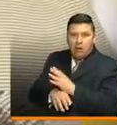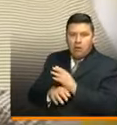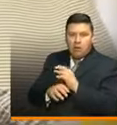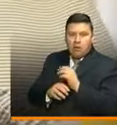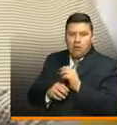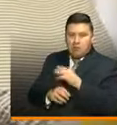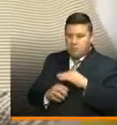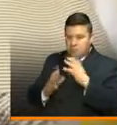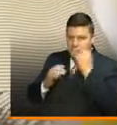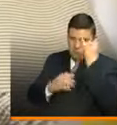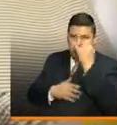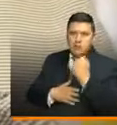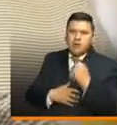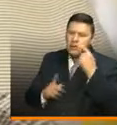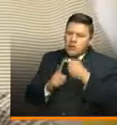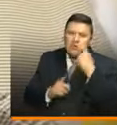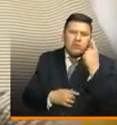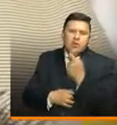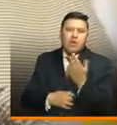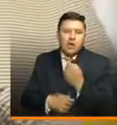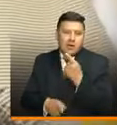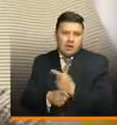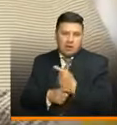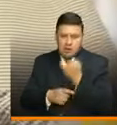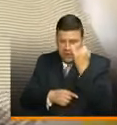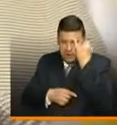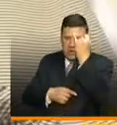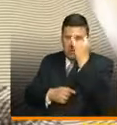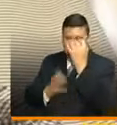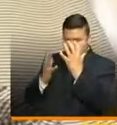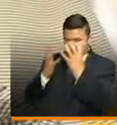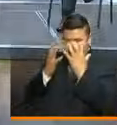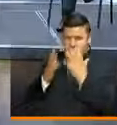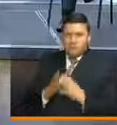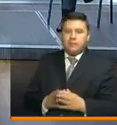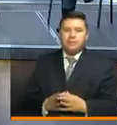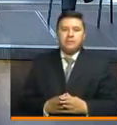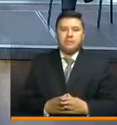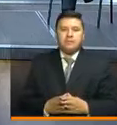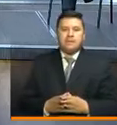contextos. Lo que buscamos nosotros es justamente crear un punto intermedio.